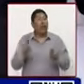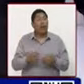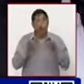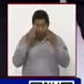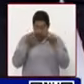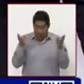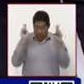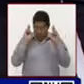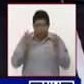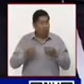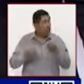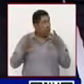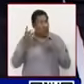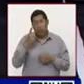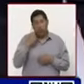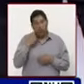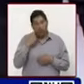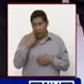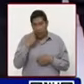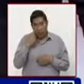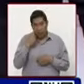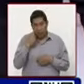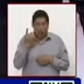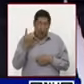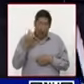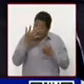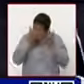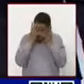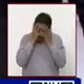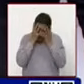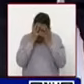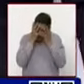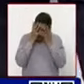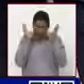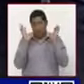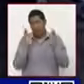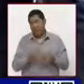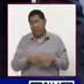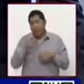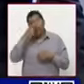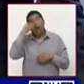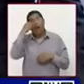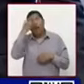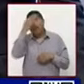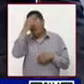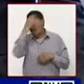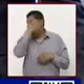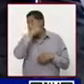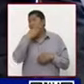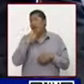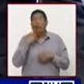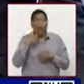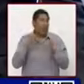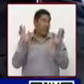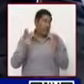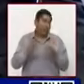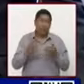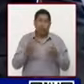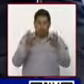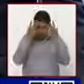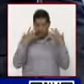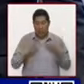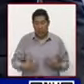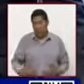festividad de Halloween? Muchos no, no lo saben. Claro. No lo saben, solamente siguen la tendencia. ¿No? Claro, siguen la tendencia de que es una noche para